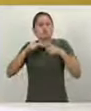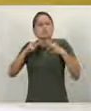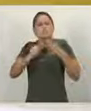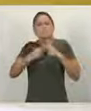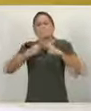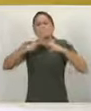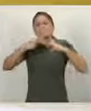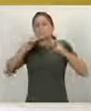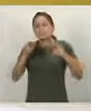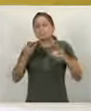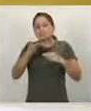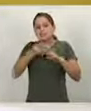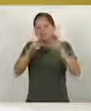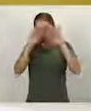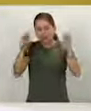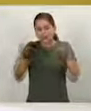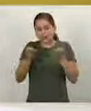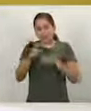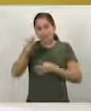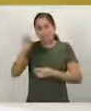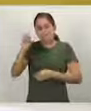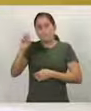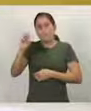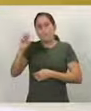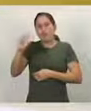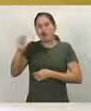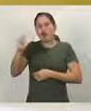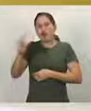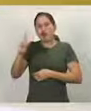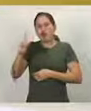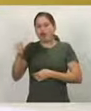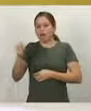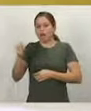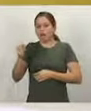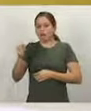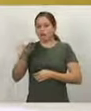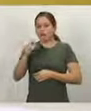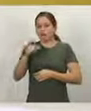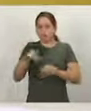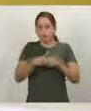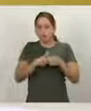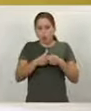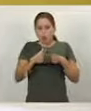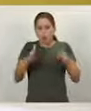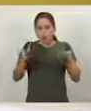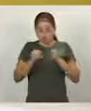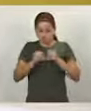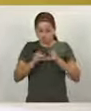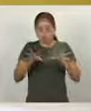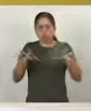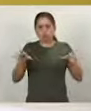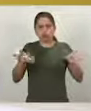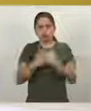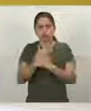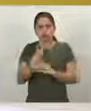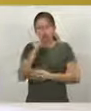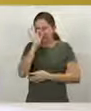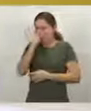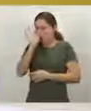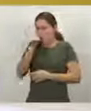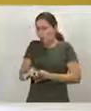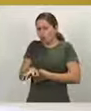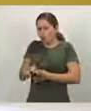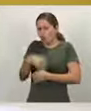se asaltó al cuartel Moncada, lo que provocó que aumentara cada día más el